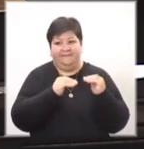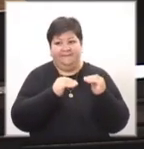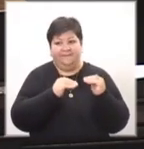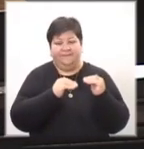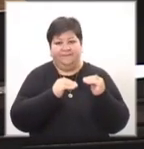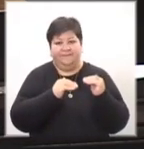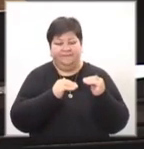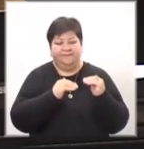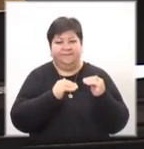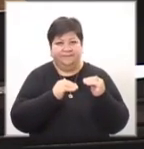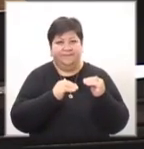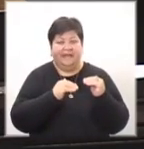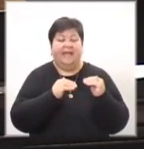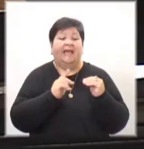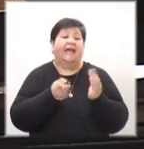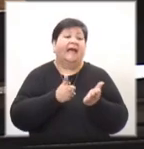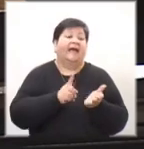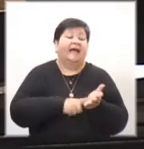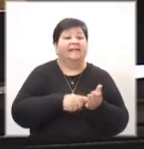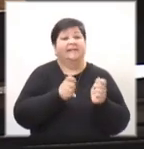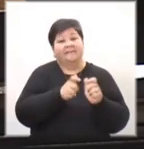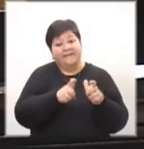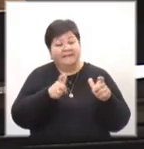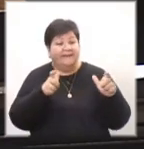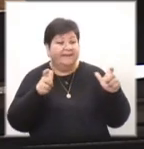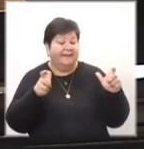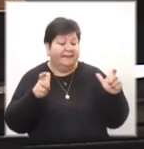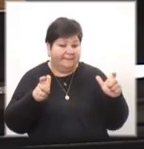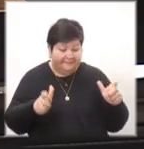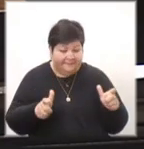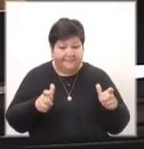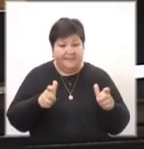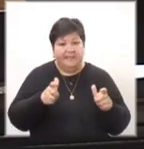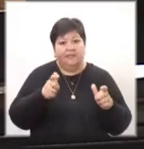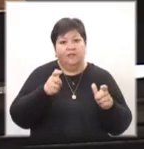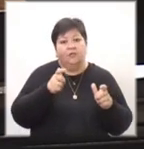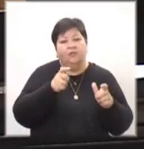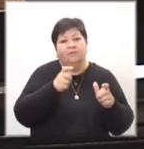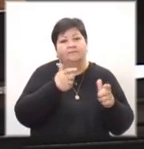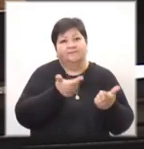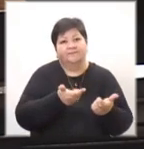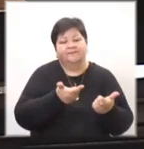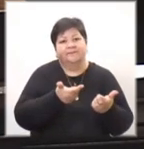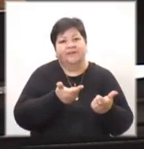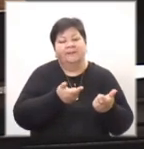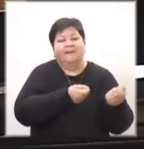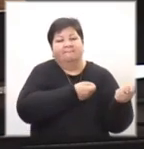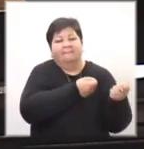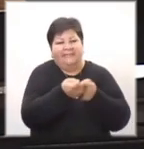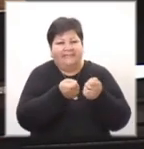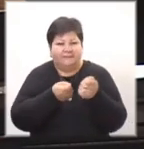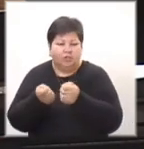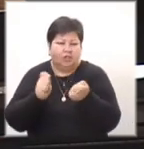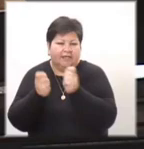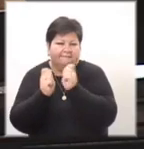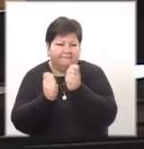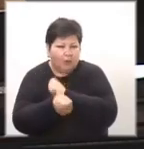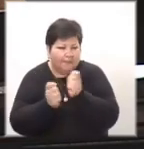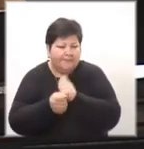Además de ampliar la cobertura y mejorar las prestaciones, también hicimos diversas reformas que tuvieron como objetivo